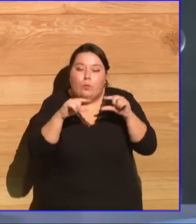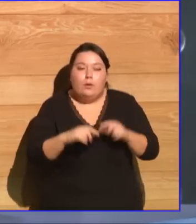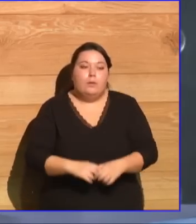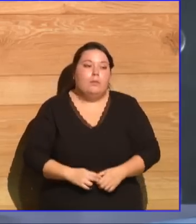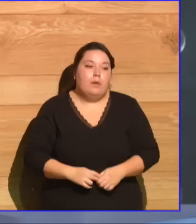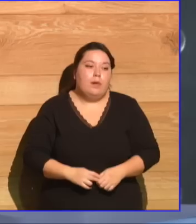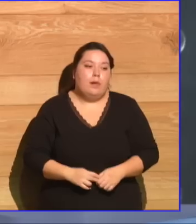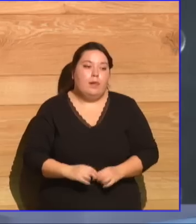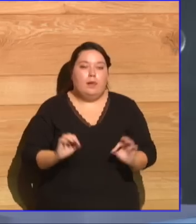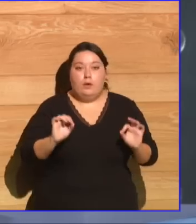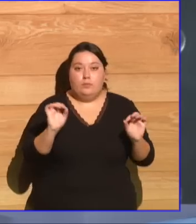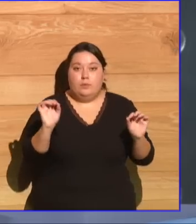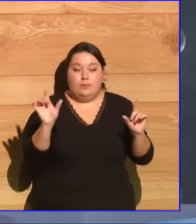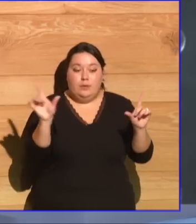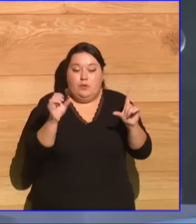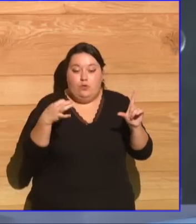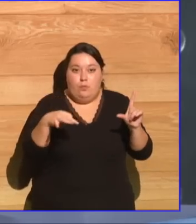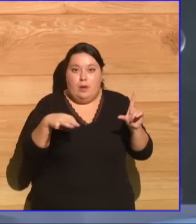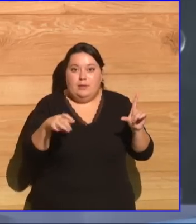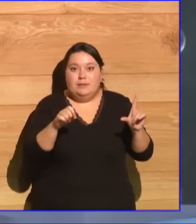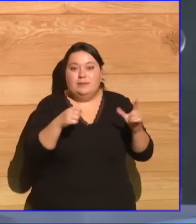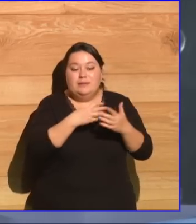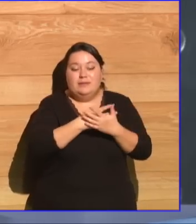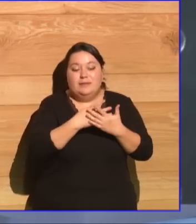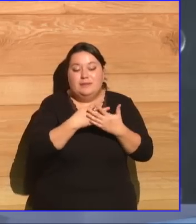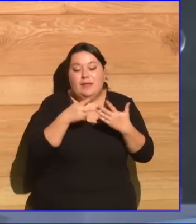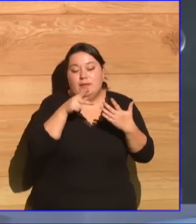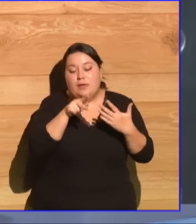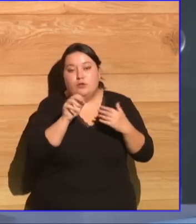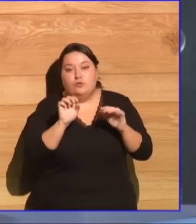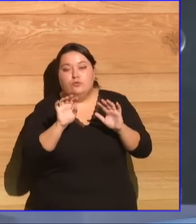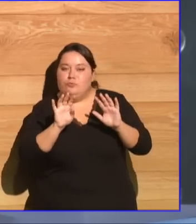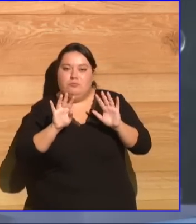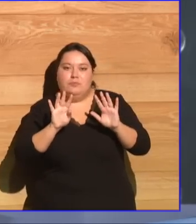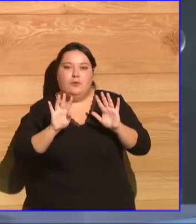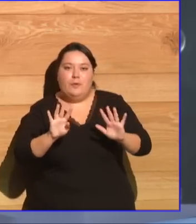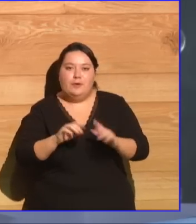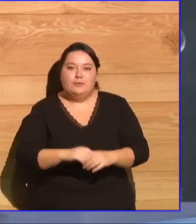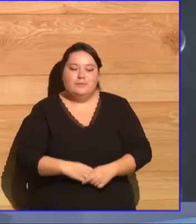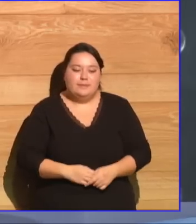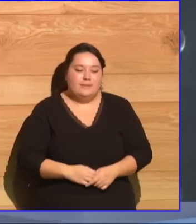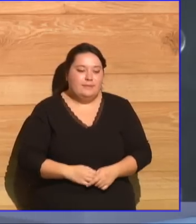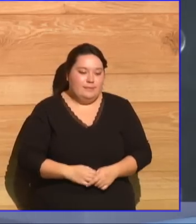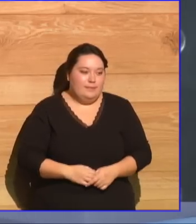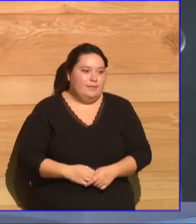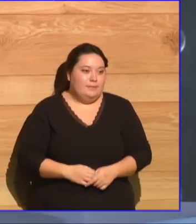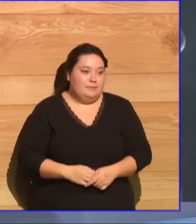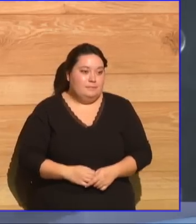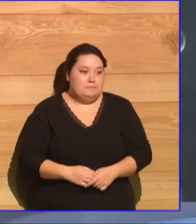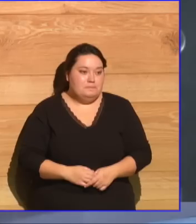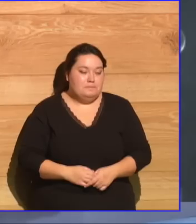fin, cuando los televisores habituales son 16/9, que significa pues 16 partes de ancho por 9 de alto, y cuando es el